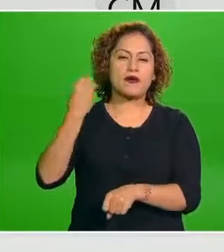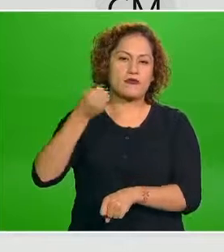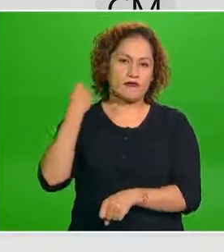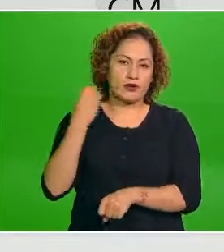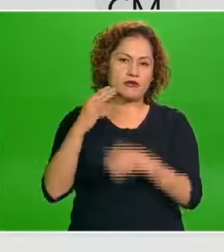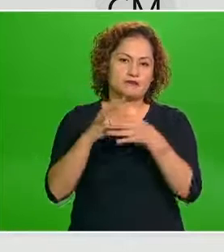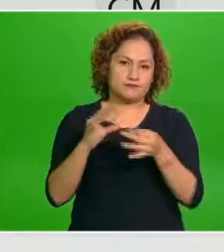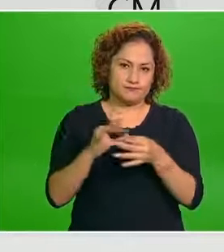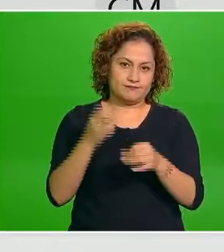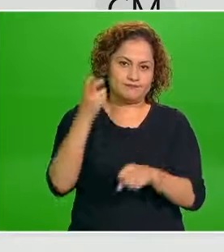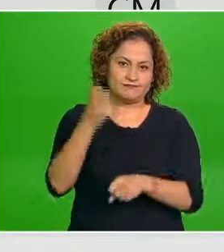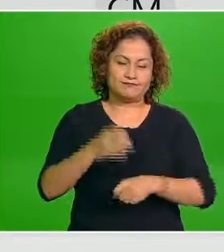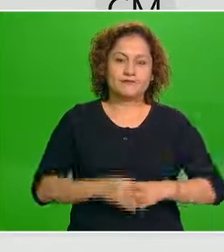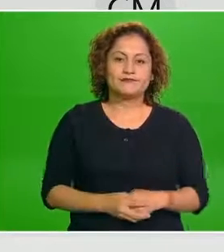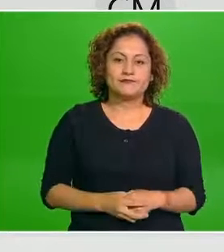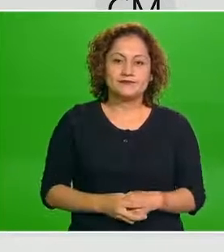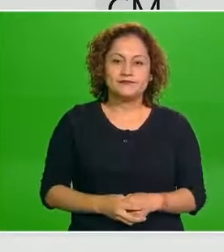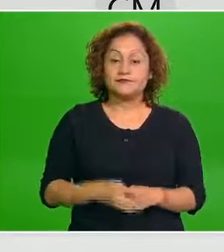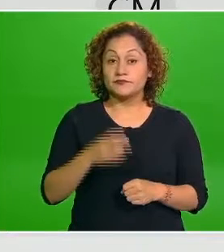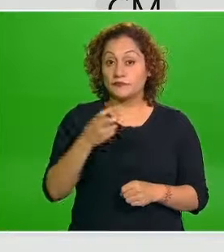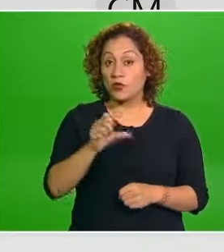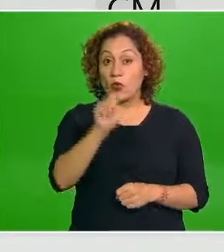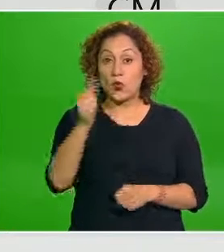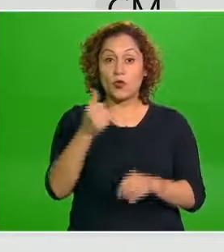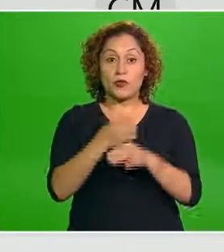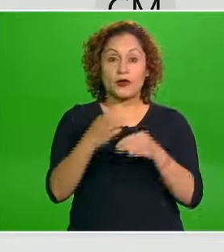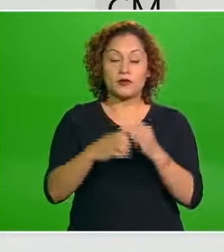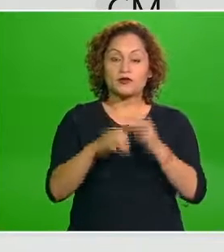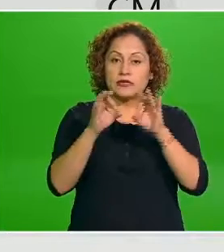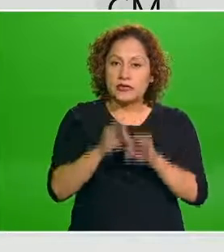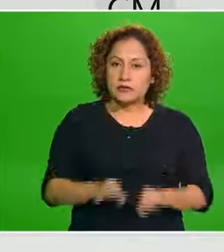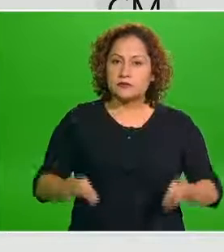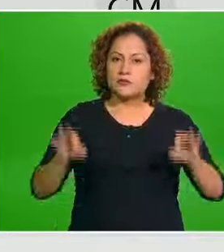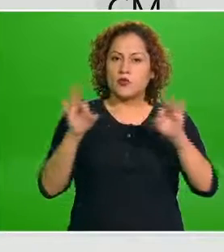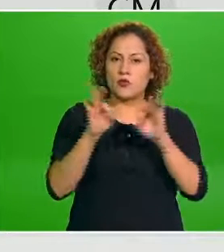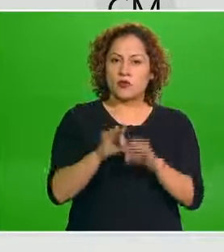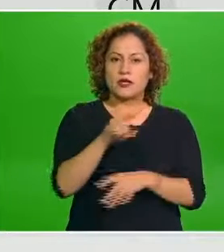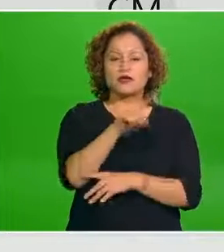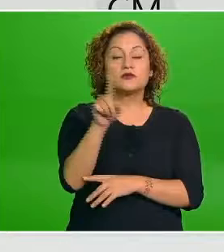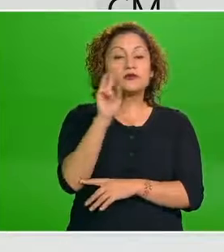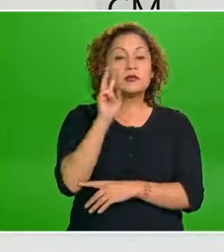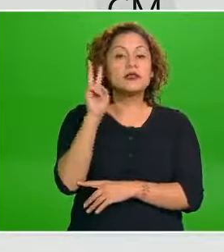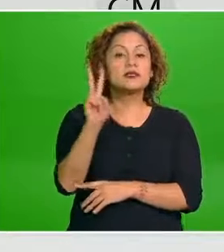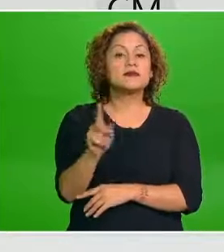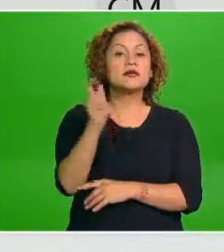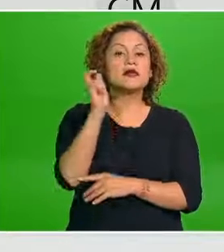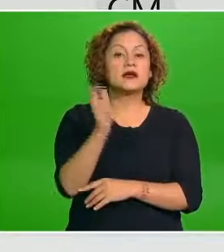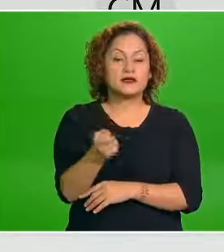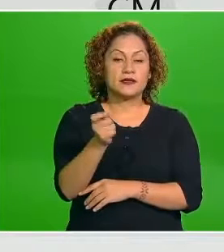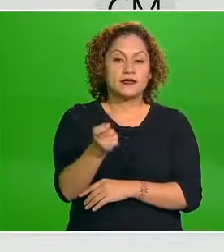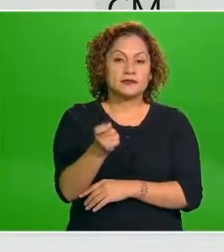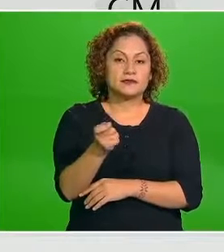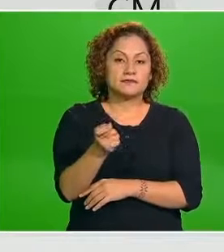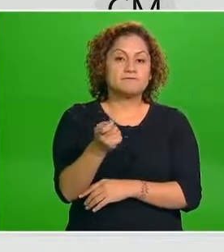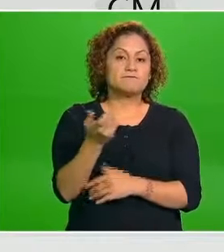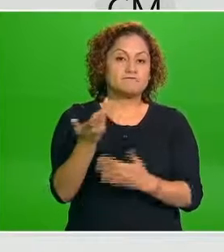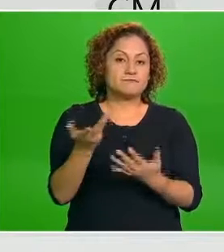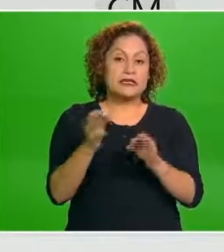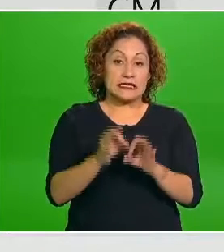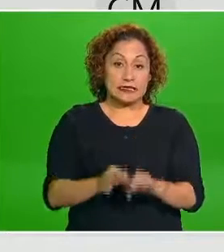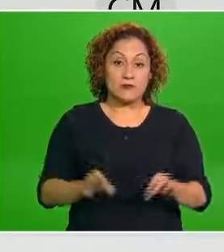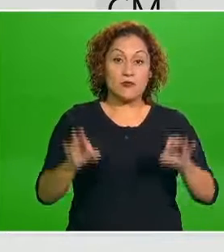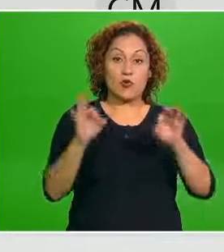previas. Algo que es muy importante resaltar y que se va a detallar con mucho más descripción de los puntos